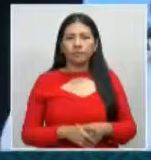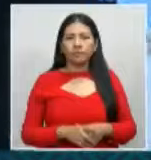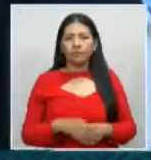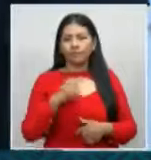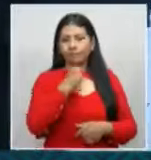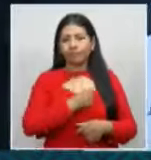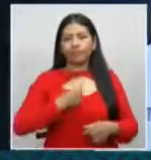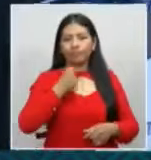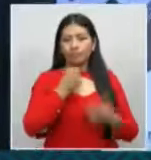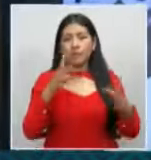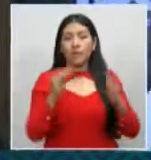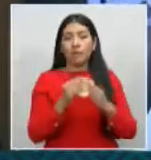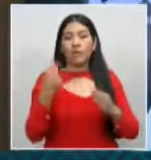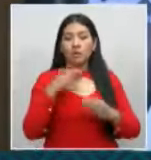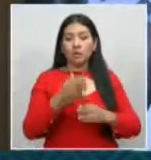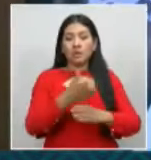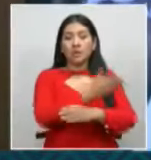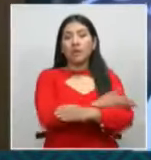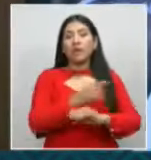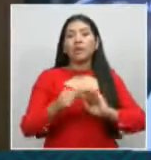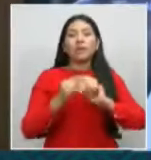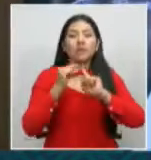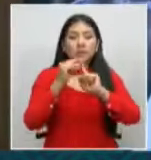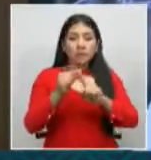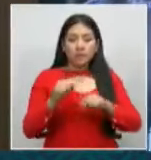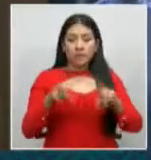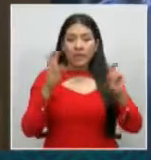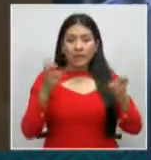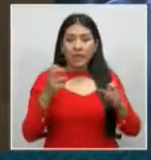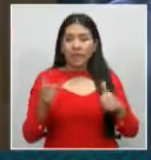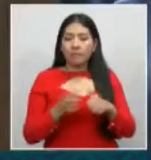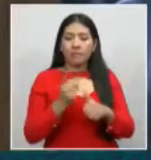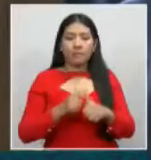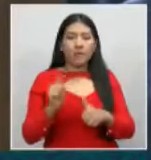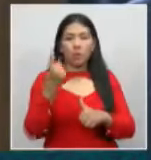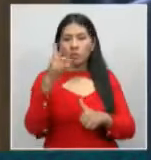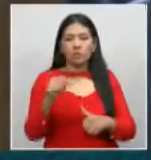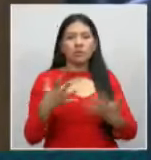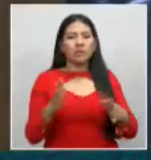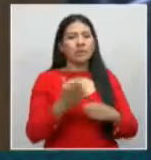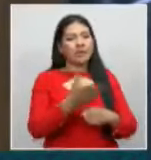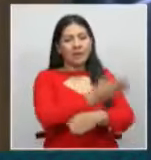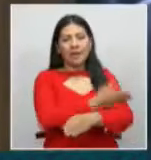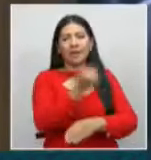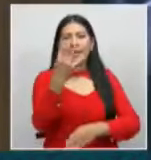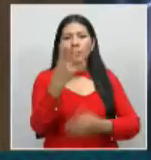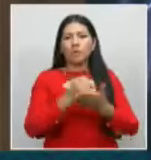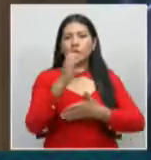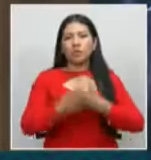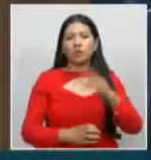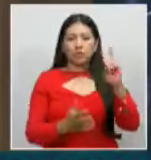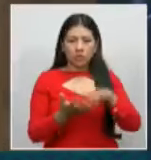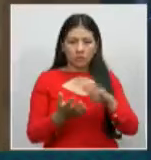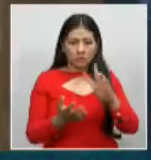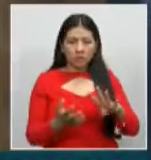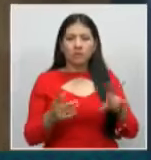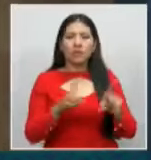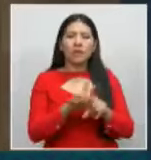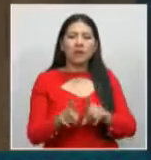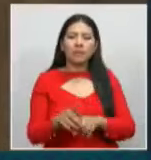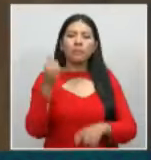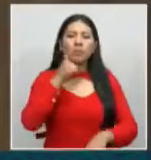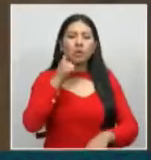Lamentablemente, como he manifestado al inicio de nuestra intervención, este hecho no ha sido aislado. El pasado 14 de octubre de la gestión 2024, una mujer